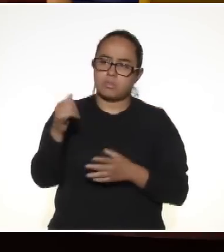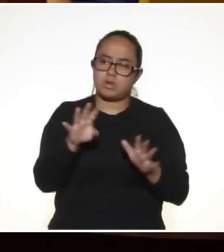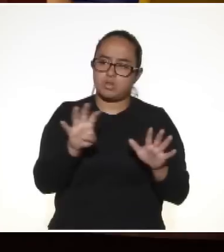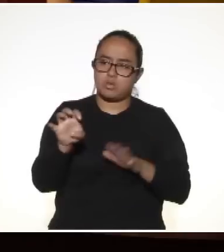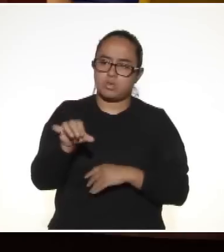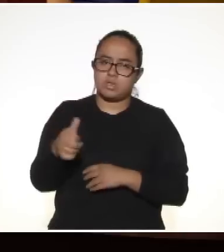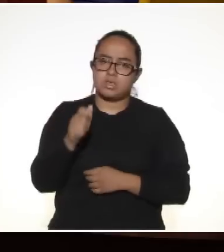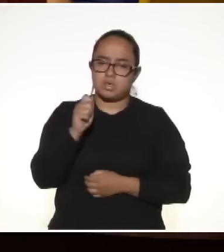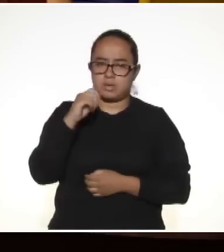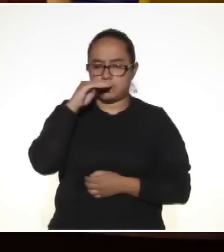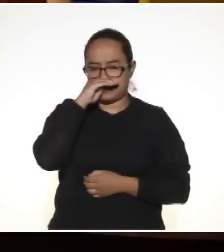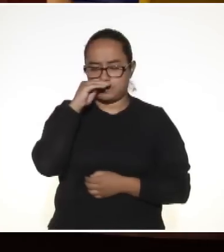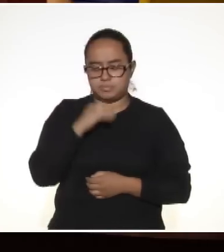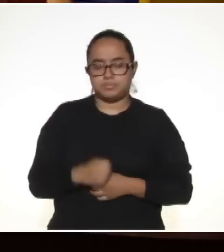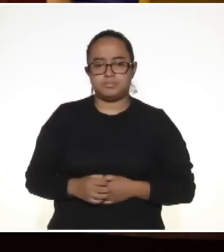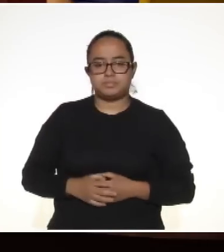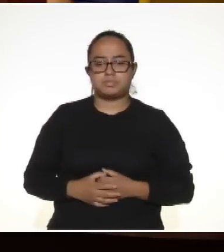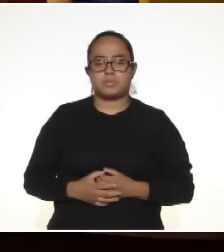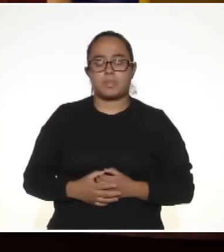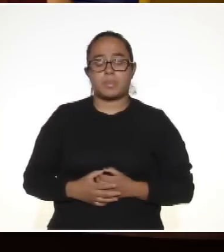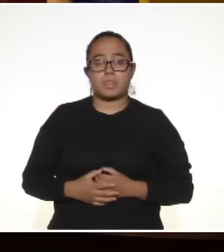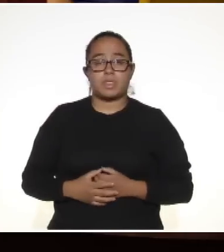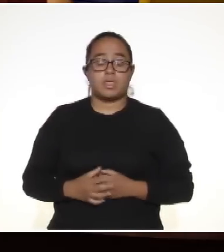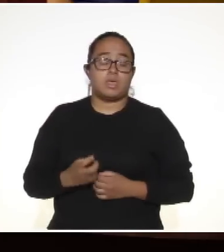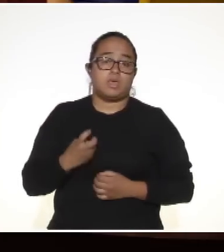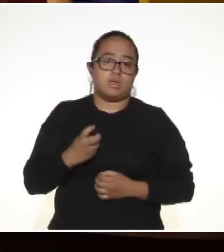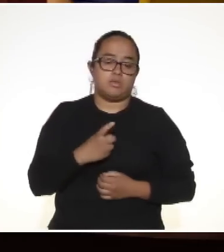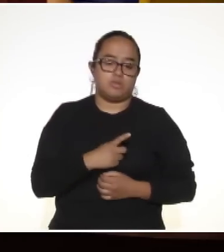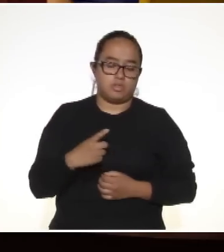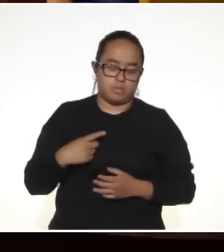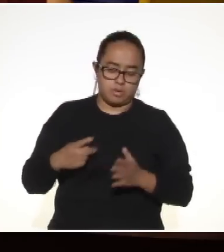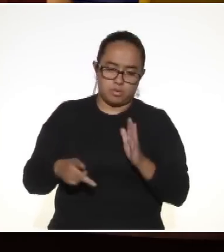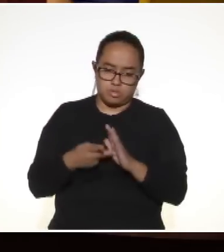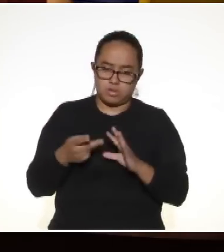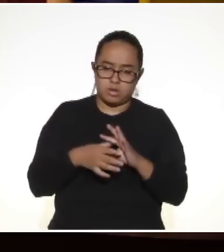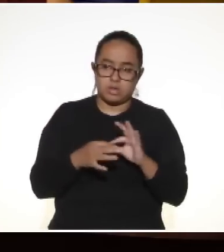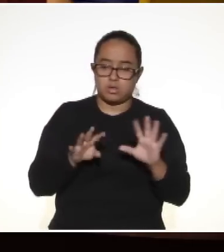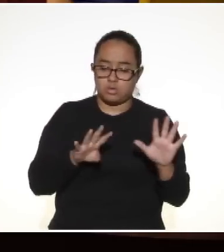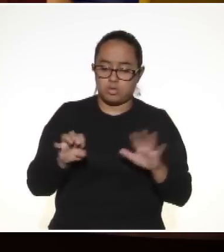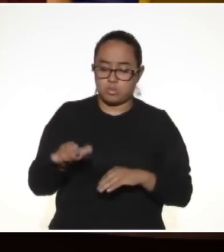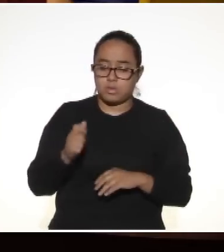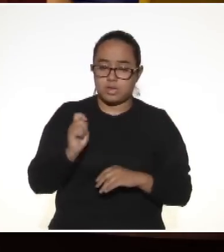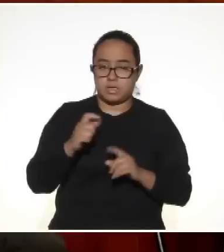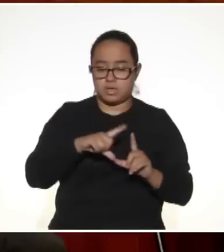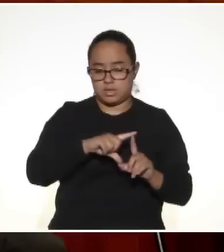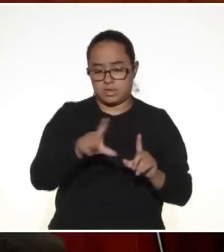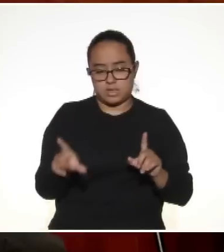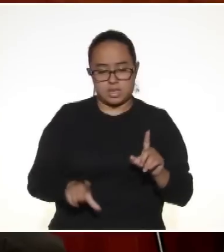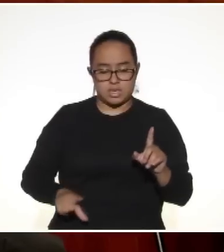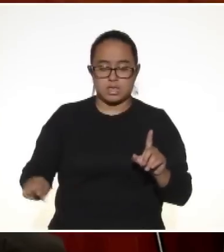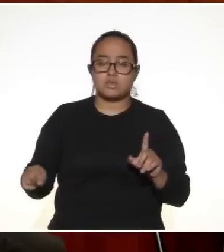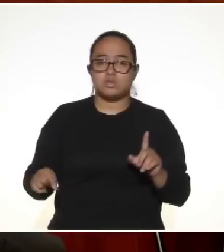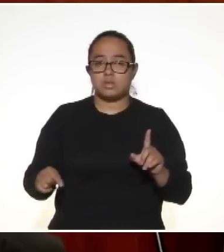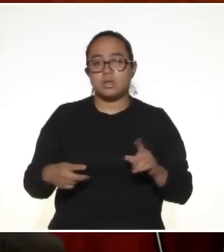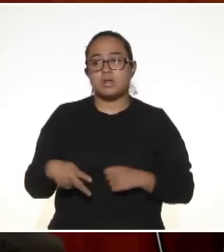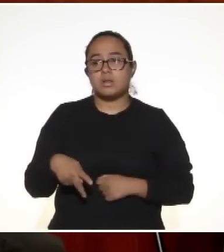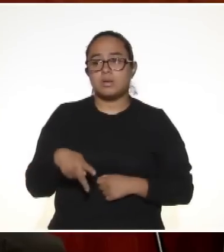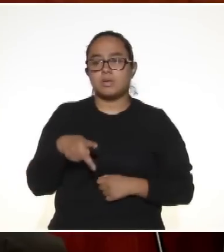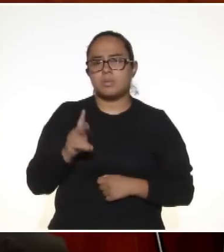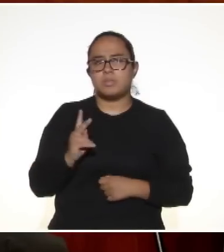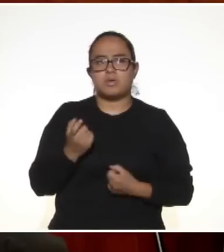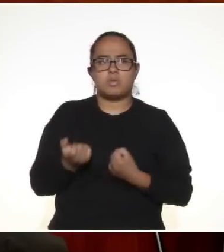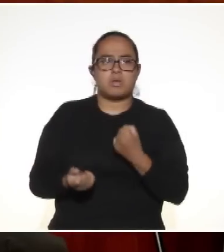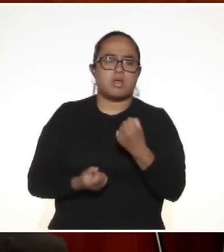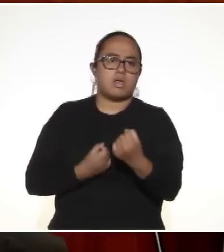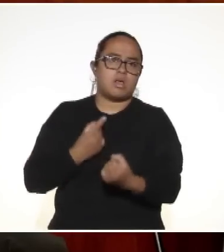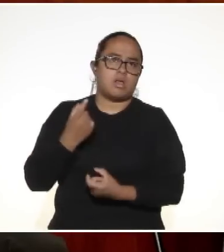al 911. Esto es algo que debemos recalcar, ¿eh? El 911 es a nivel nacional, pero bajo algunas